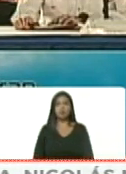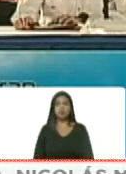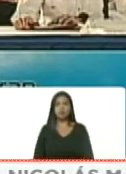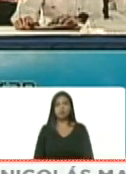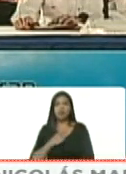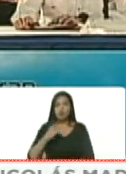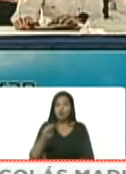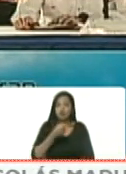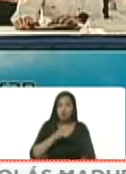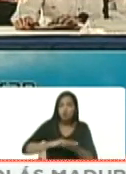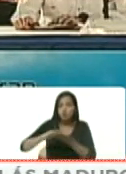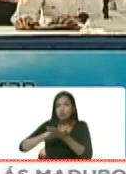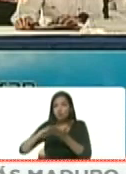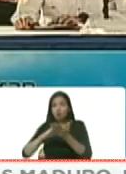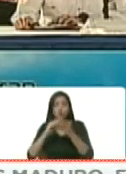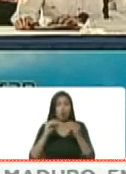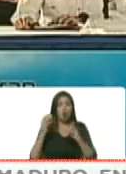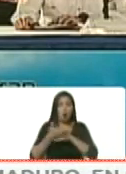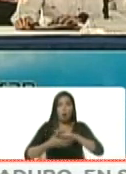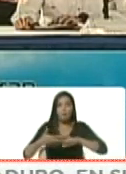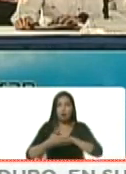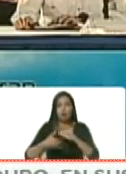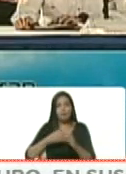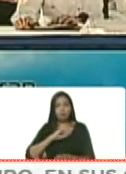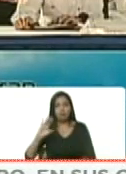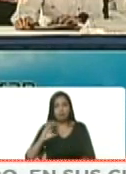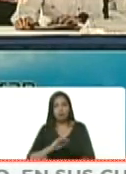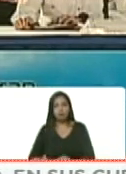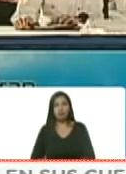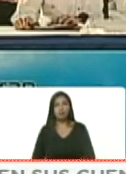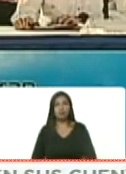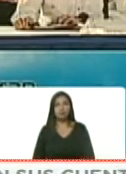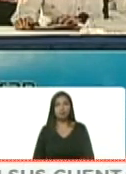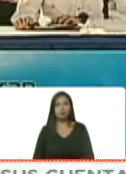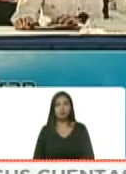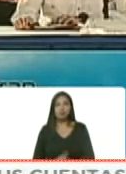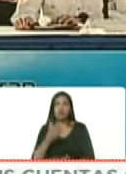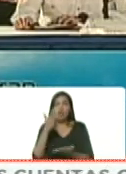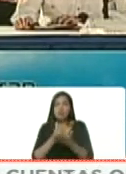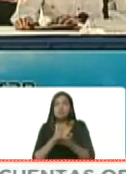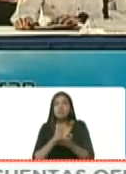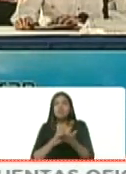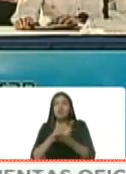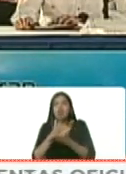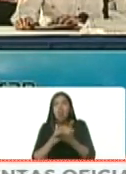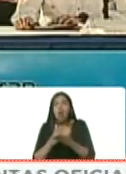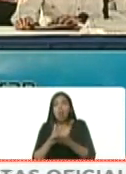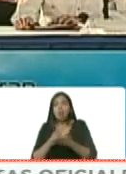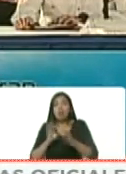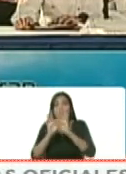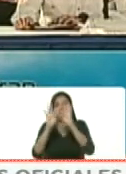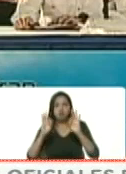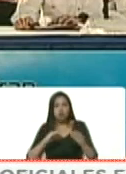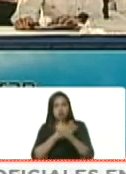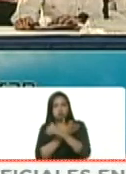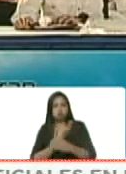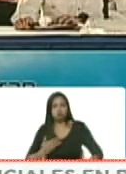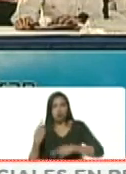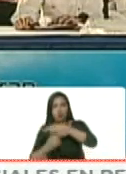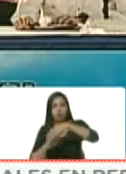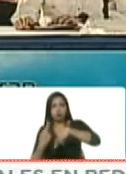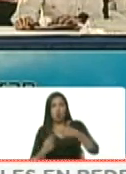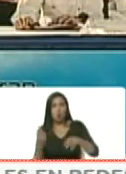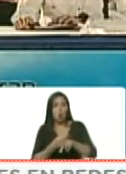para buscar soluciones a los problemas del país entre las fuerzas revolucionarias del país, entre